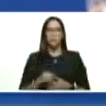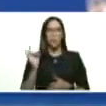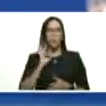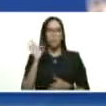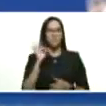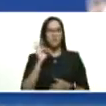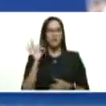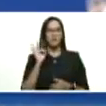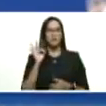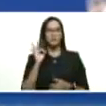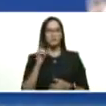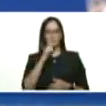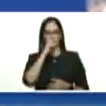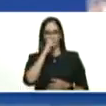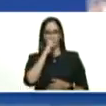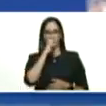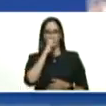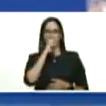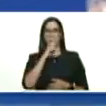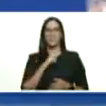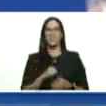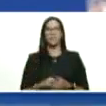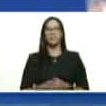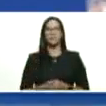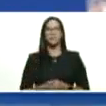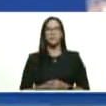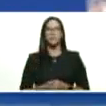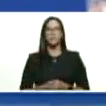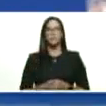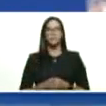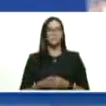Vamos a sacar aquí en tiempo real a la una, a las dos.